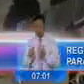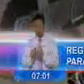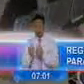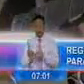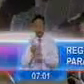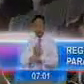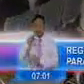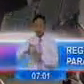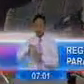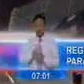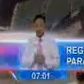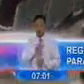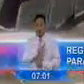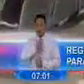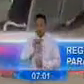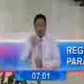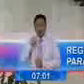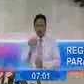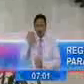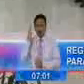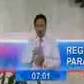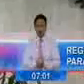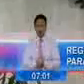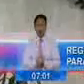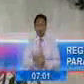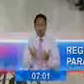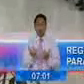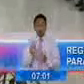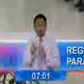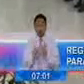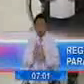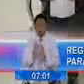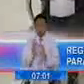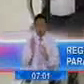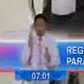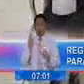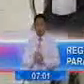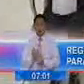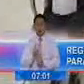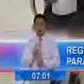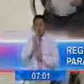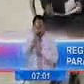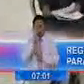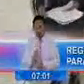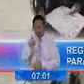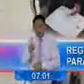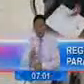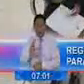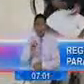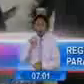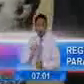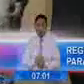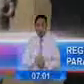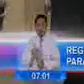demanda sobrepasaba las 300.000. En este marco y con el fin de evitar aglomeraciones y respetar el aforo permitido por el COE